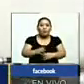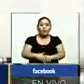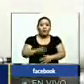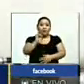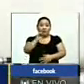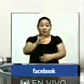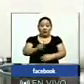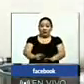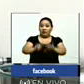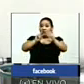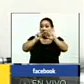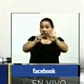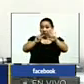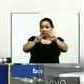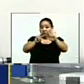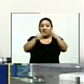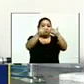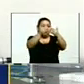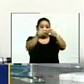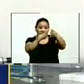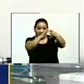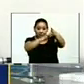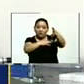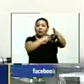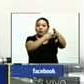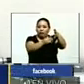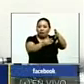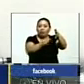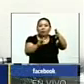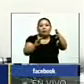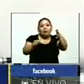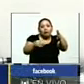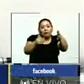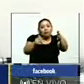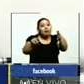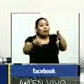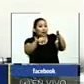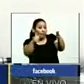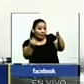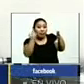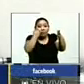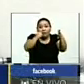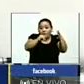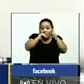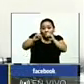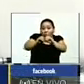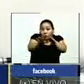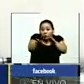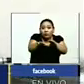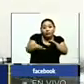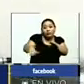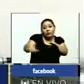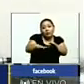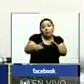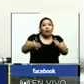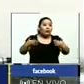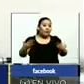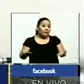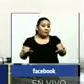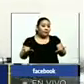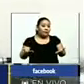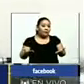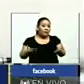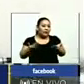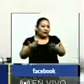ciertas diferencias en los esquemas de vacuna dependiendo de la epidemiología del lugar. Entonces, pero